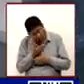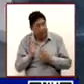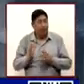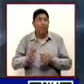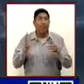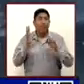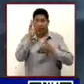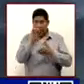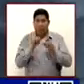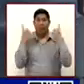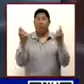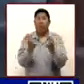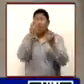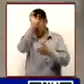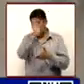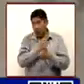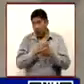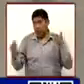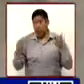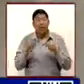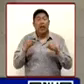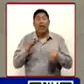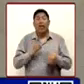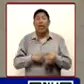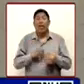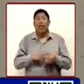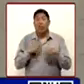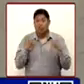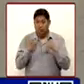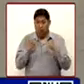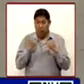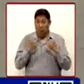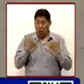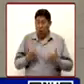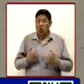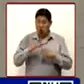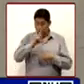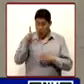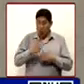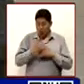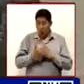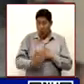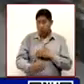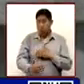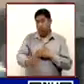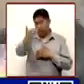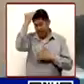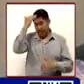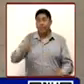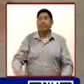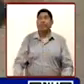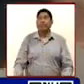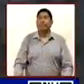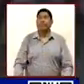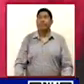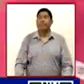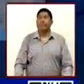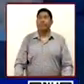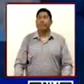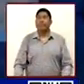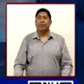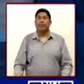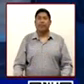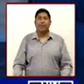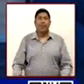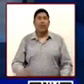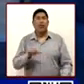de Chuquisaca y el horario de invierno se aplica desde esta jornada, día lunes, en toda la región. El municipio de